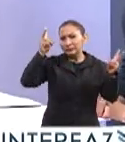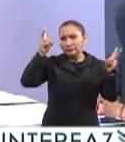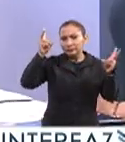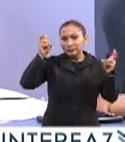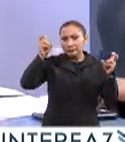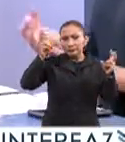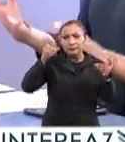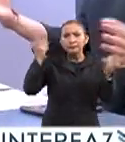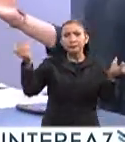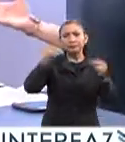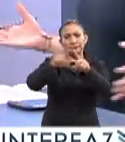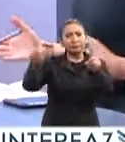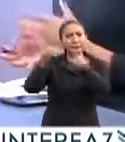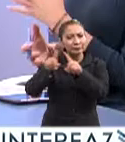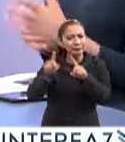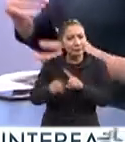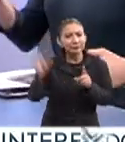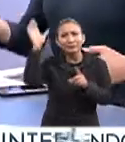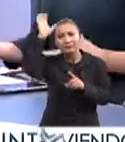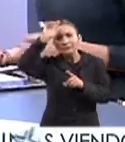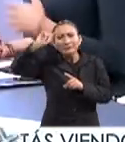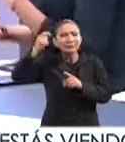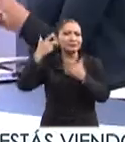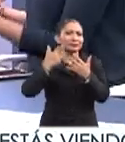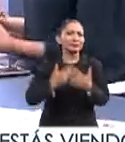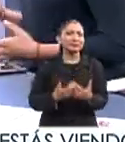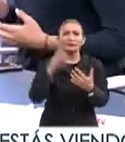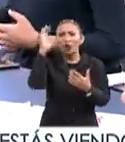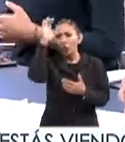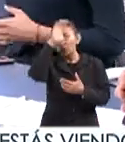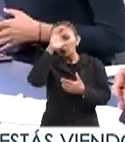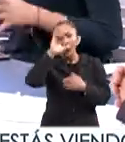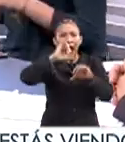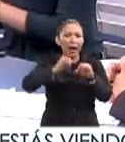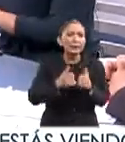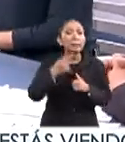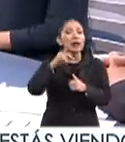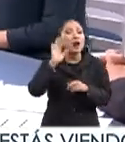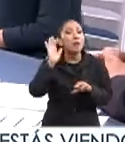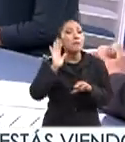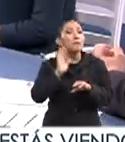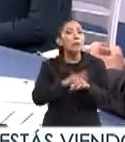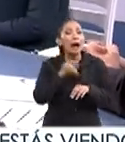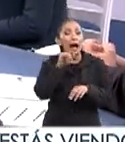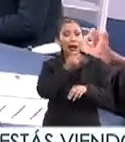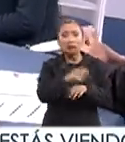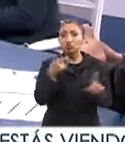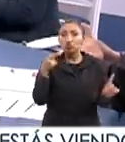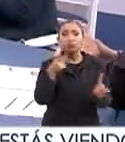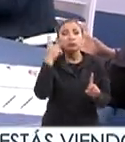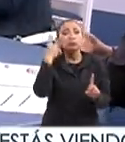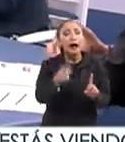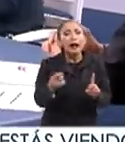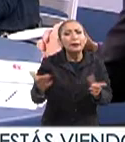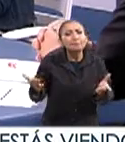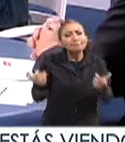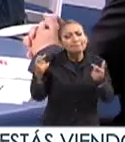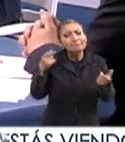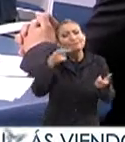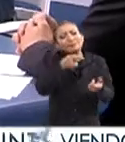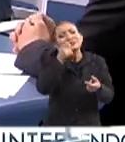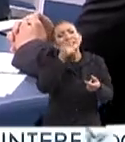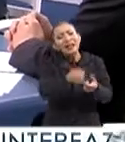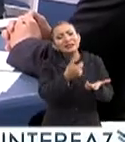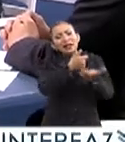temas variados, ¿no? Ciencia, tecnología, cultura, arte, pero sobre todo con el objetivo de acercar